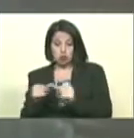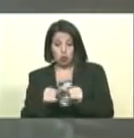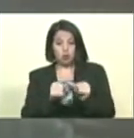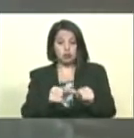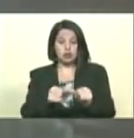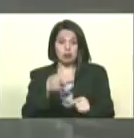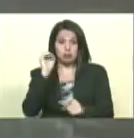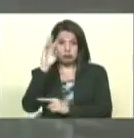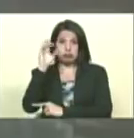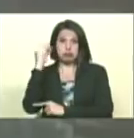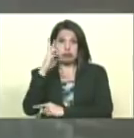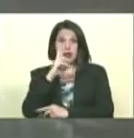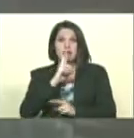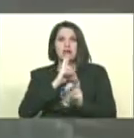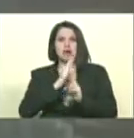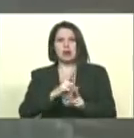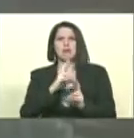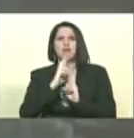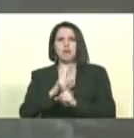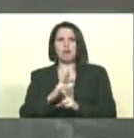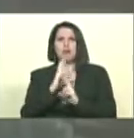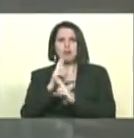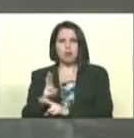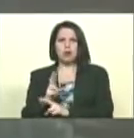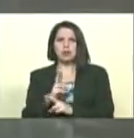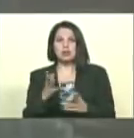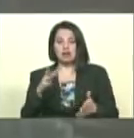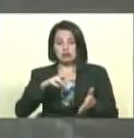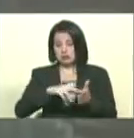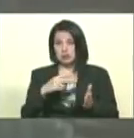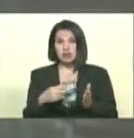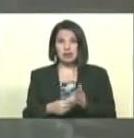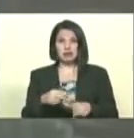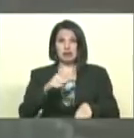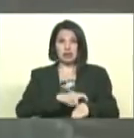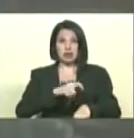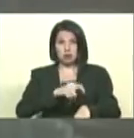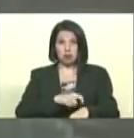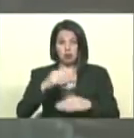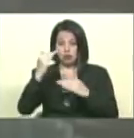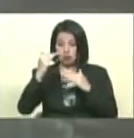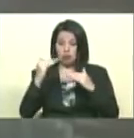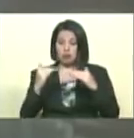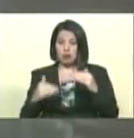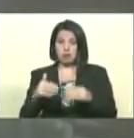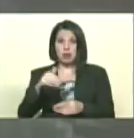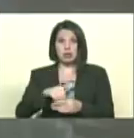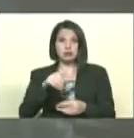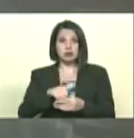para dar respuesta de lo que significa este cronograma electoral.